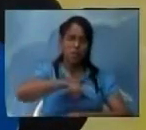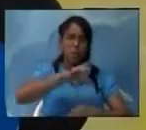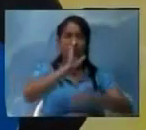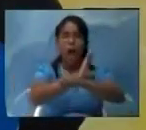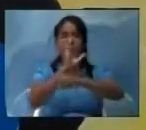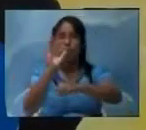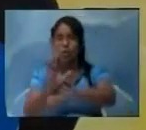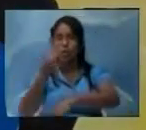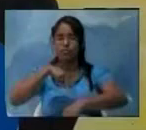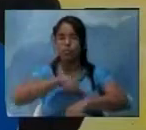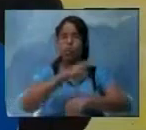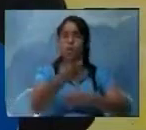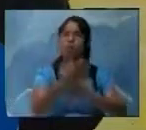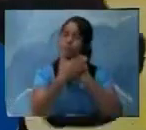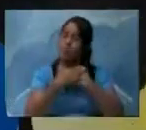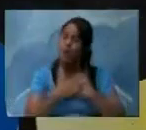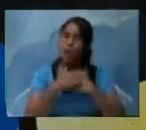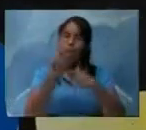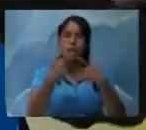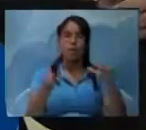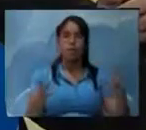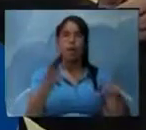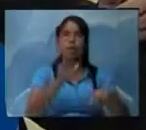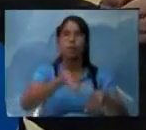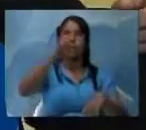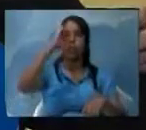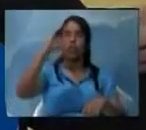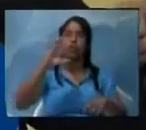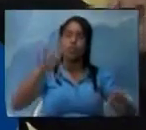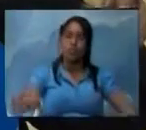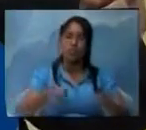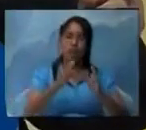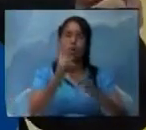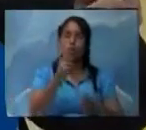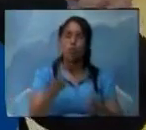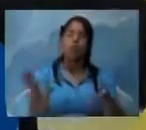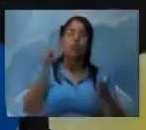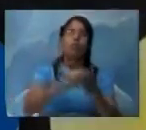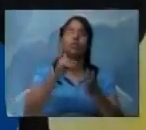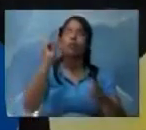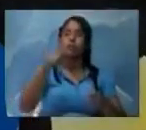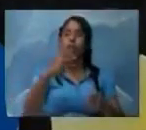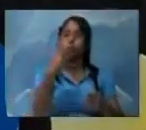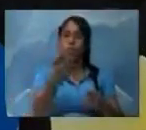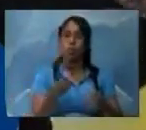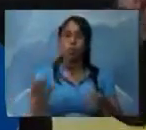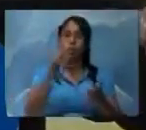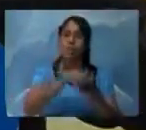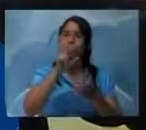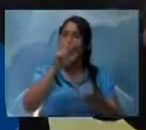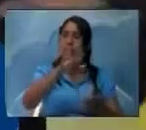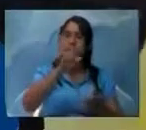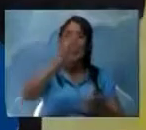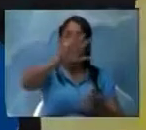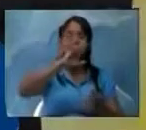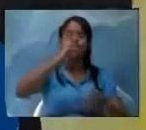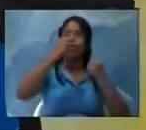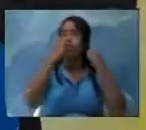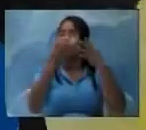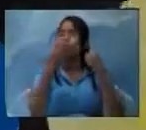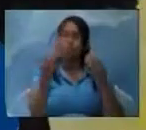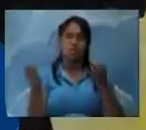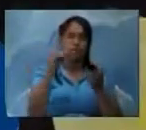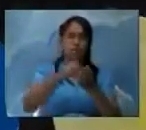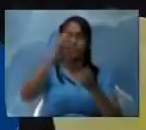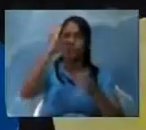a cuidar y nos va a preservar, porque Dios salva una vez, pero también salva dos veces, salva tres veces, cinco veces.